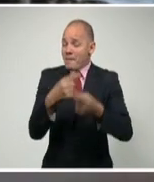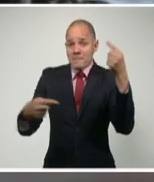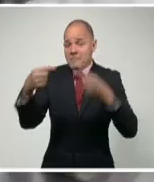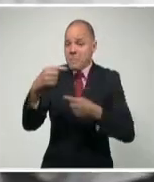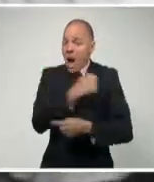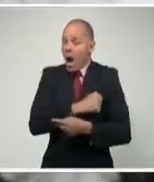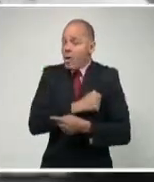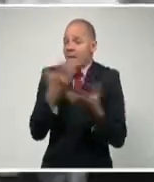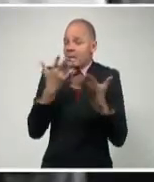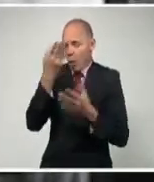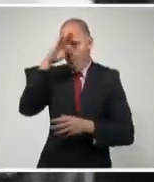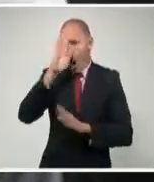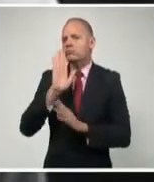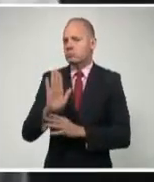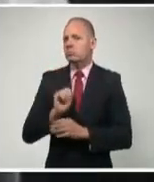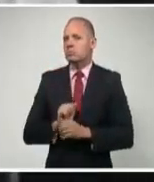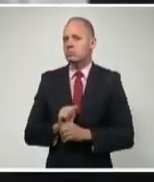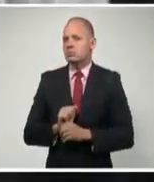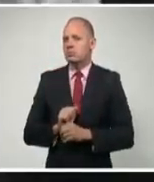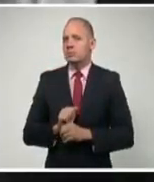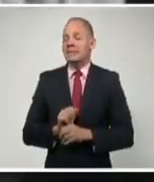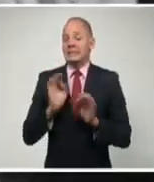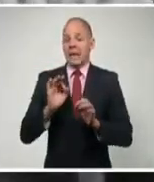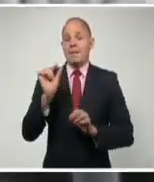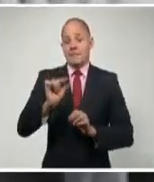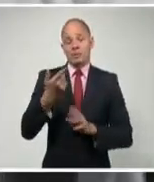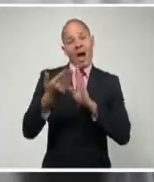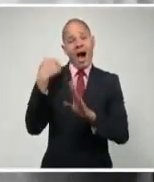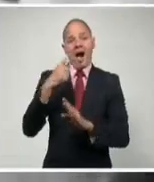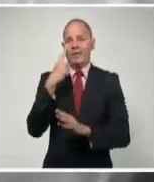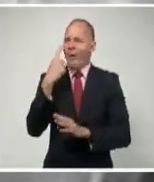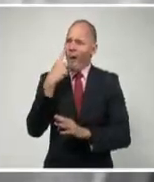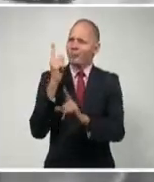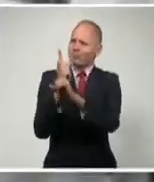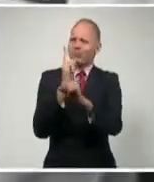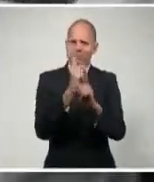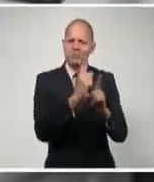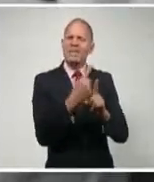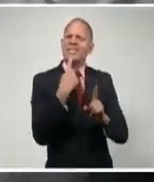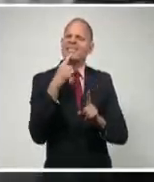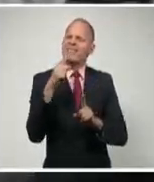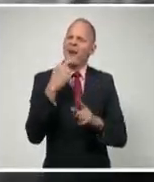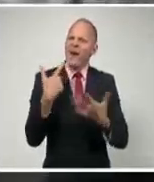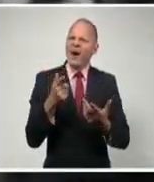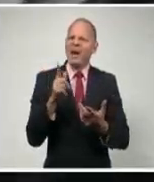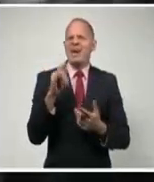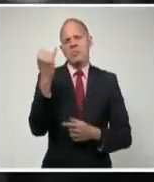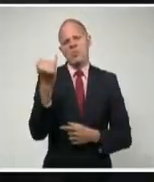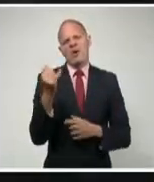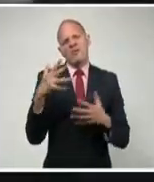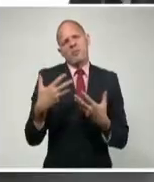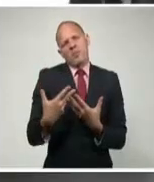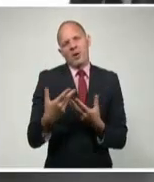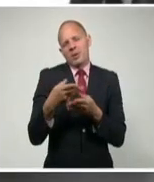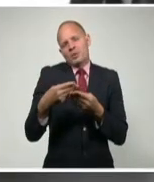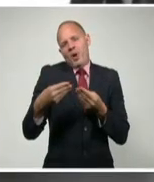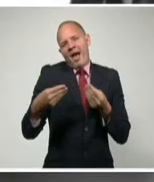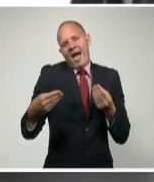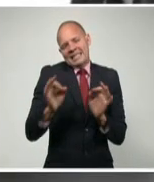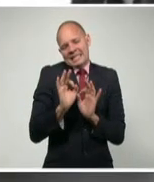causas del pueblo. Quienes la conocieron la describen como una mujer delicada, pero de una firmeza sin igual. Artífice